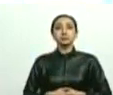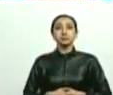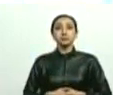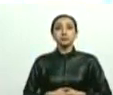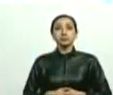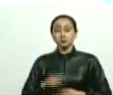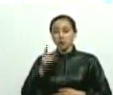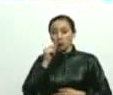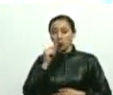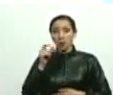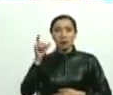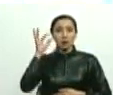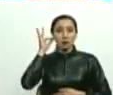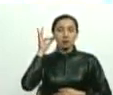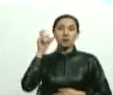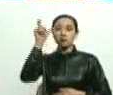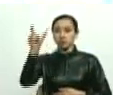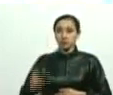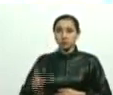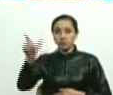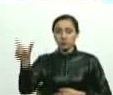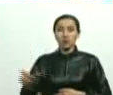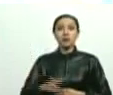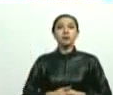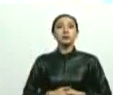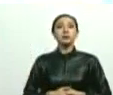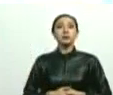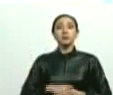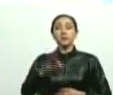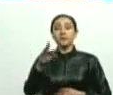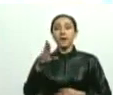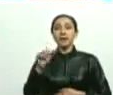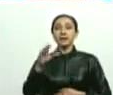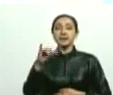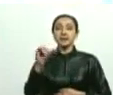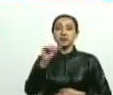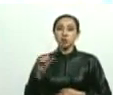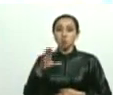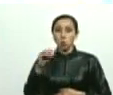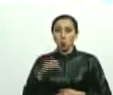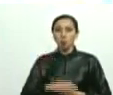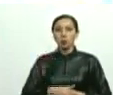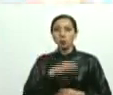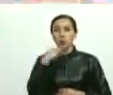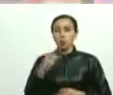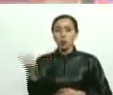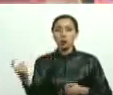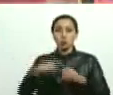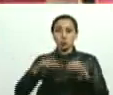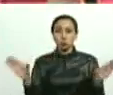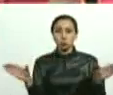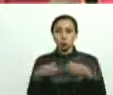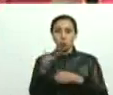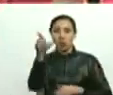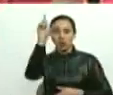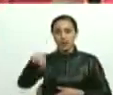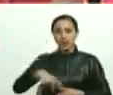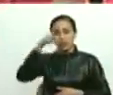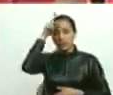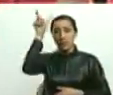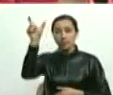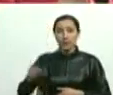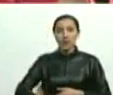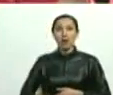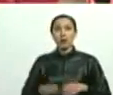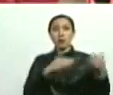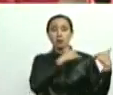Diva Guzmán, Francisco Fonseca de la Juventud y Aloa Núñez de los Pueblos Indígenas. Un